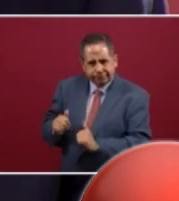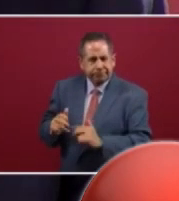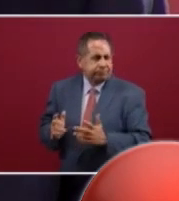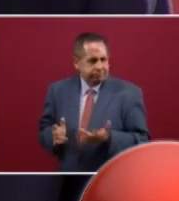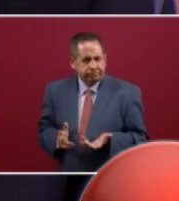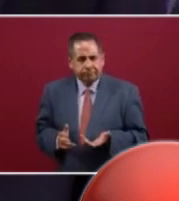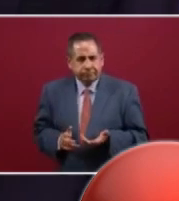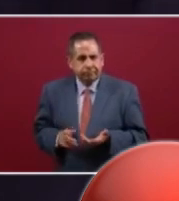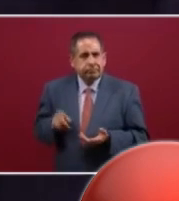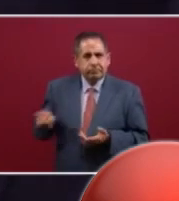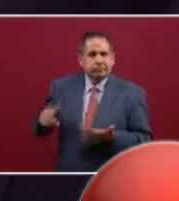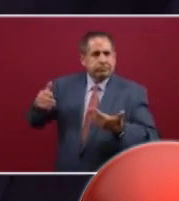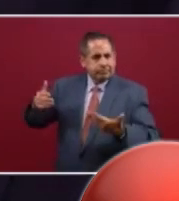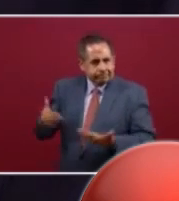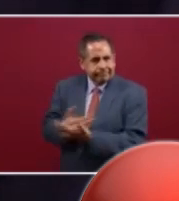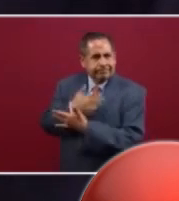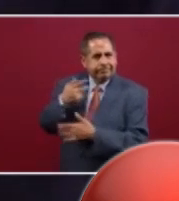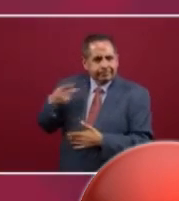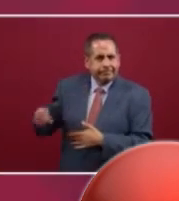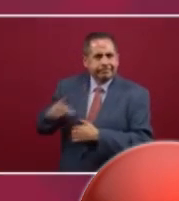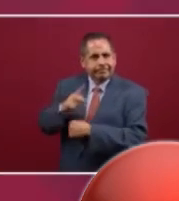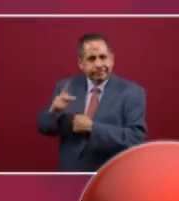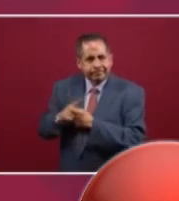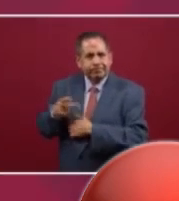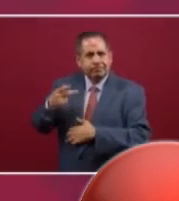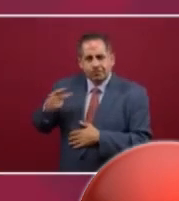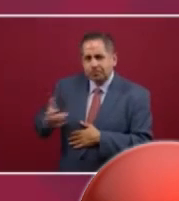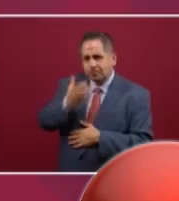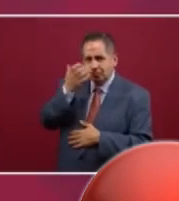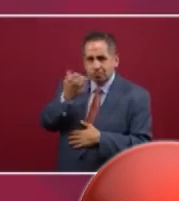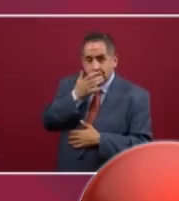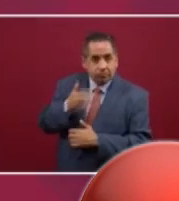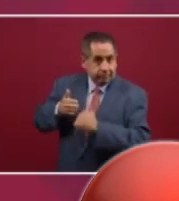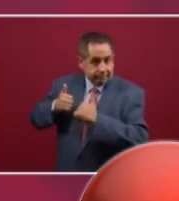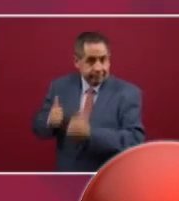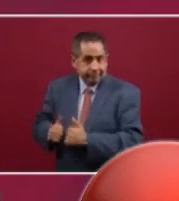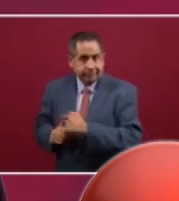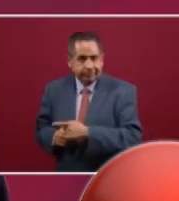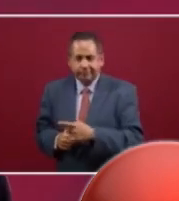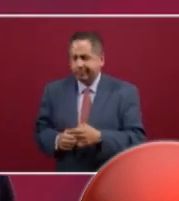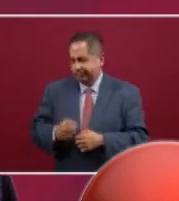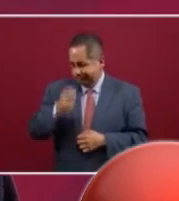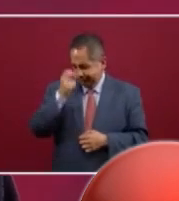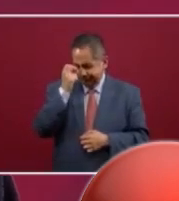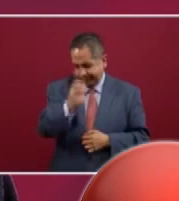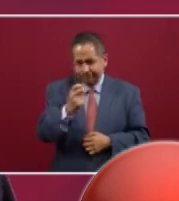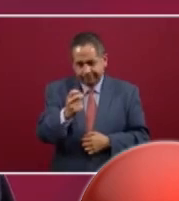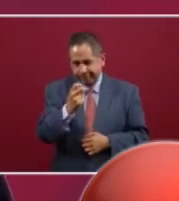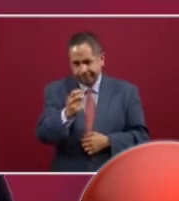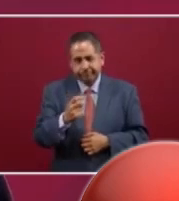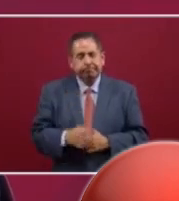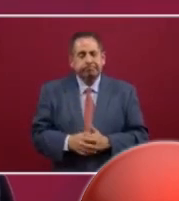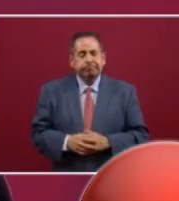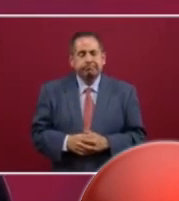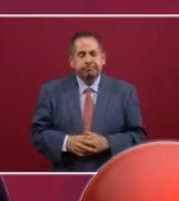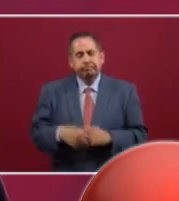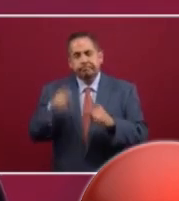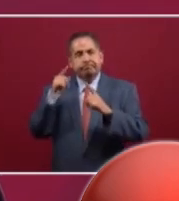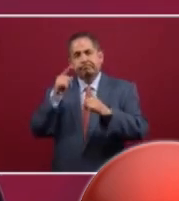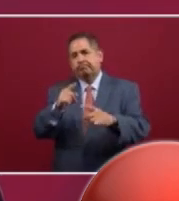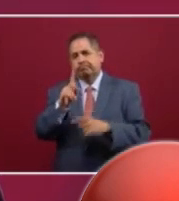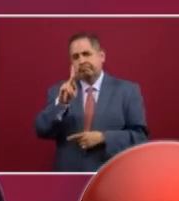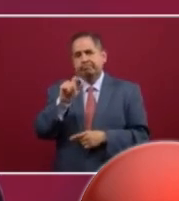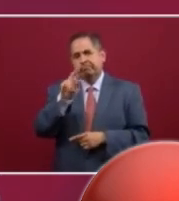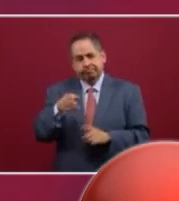en donde nacieron, donde están sus costumbres. Ese es el